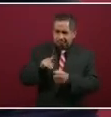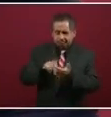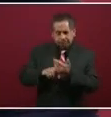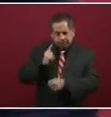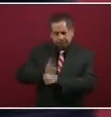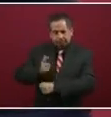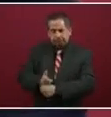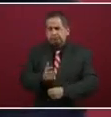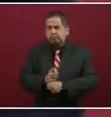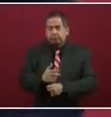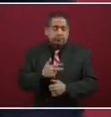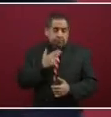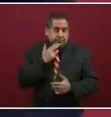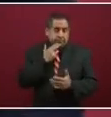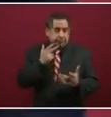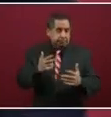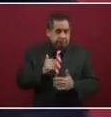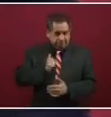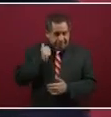y tienen